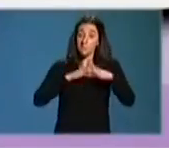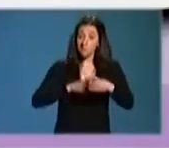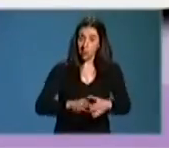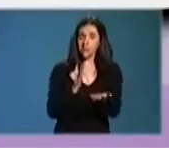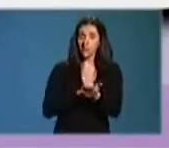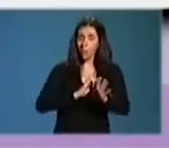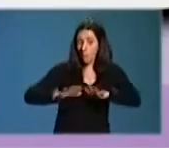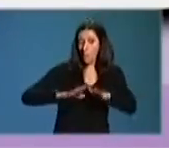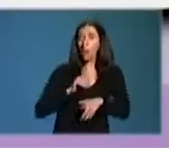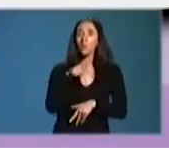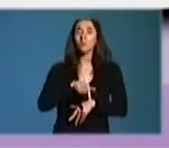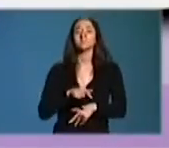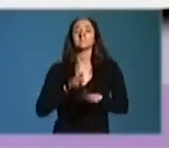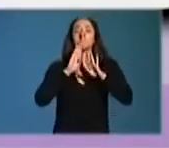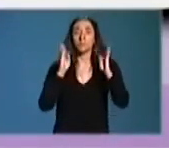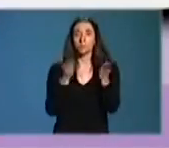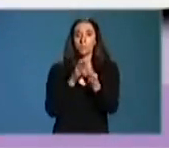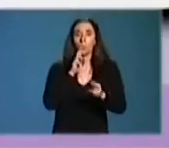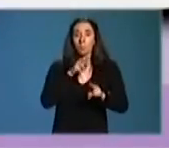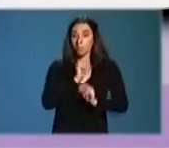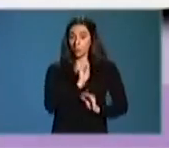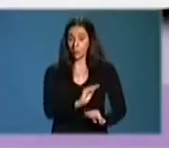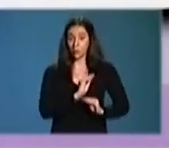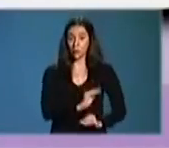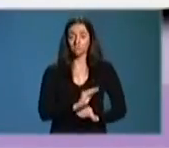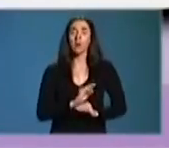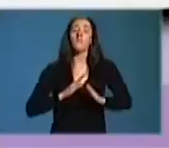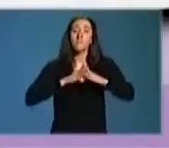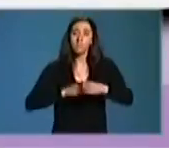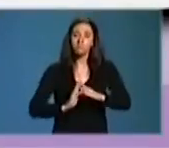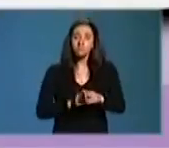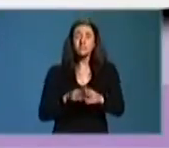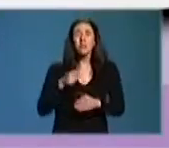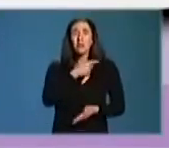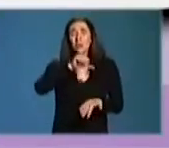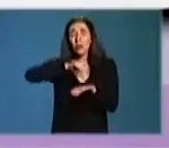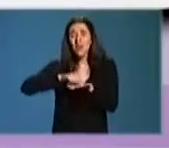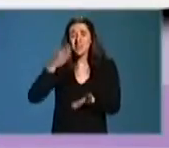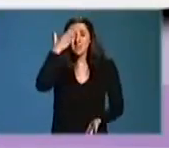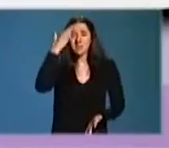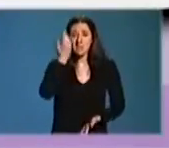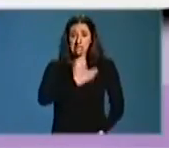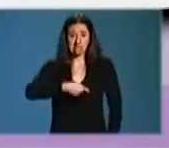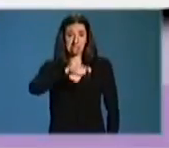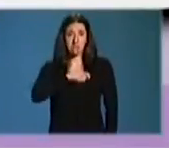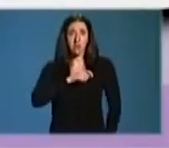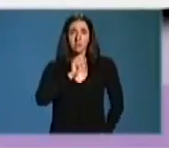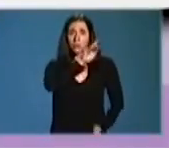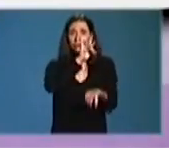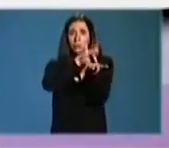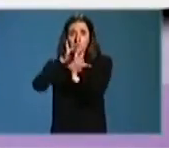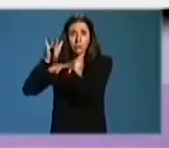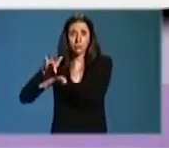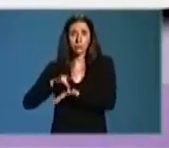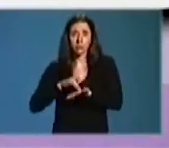en españa eleva o no muralla de lugo con forma de barco pesqueiro percorrer a las principales ciudades españolas y promocionará a